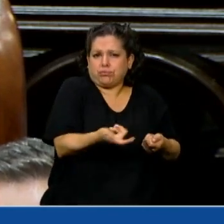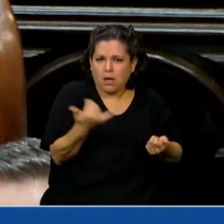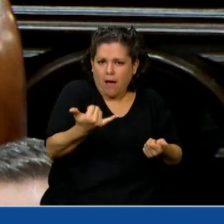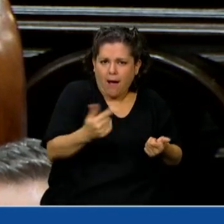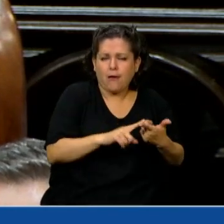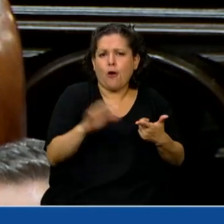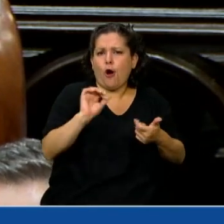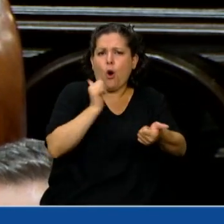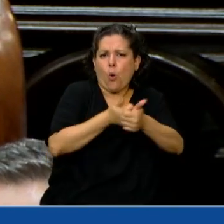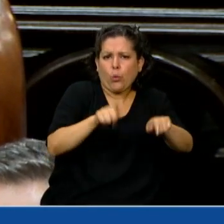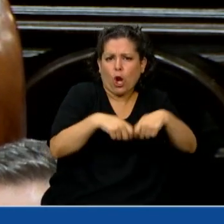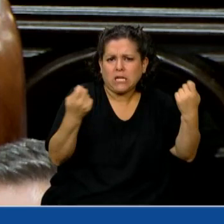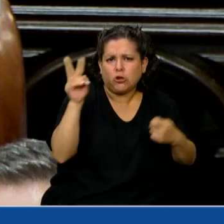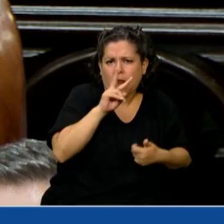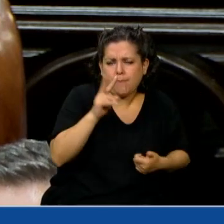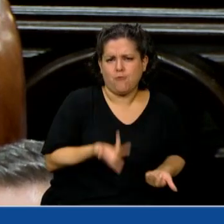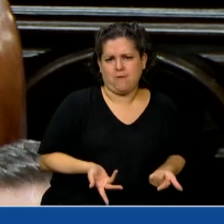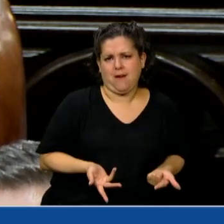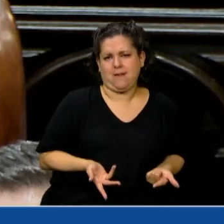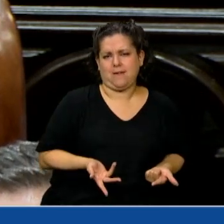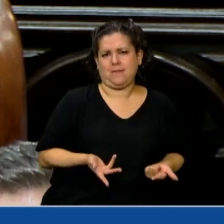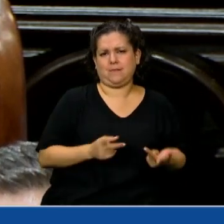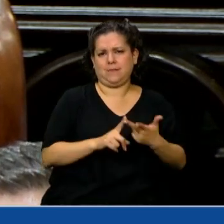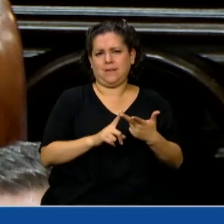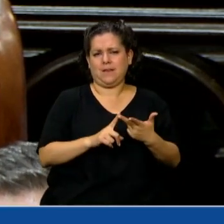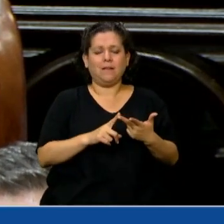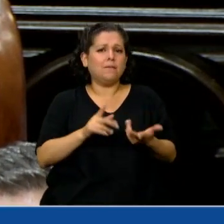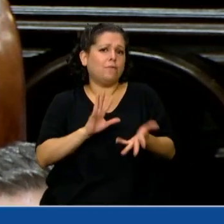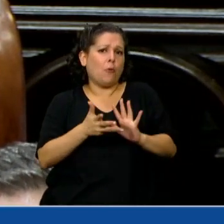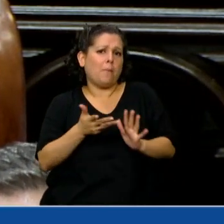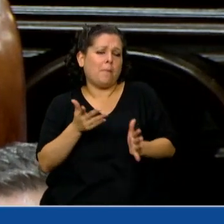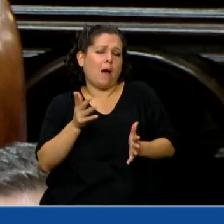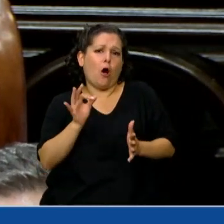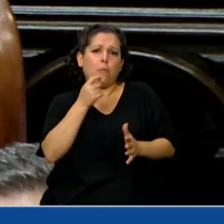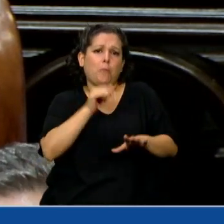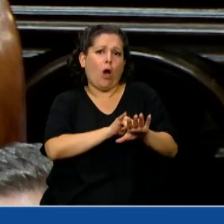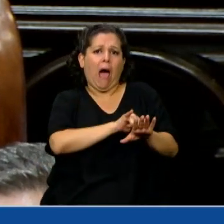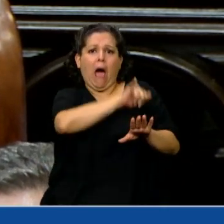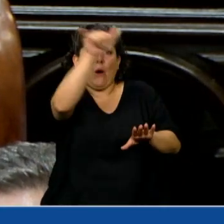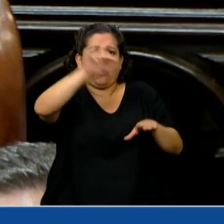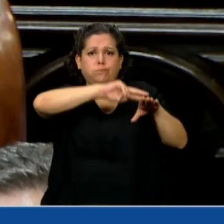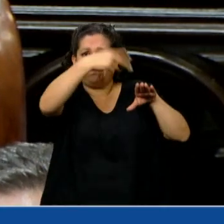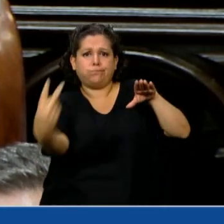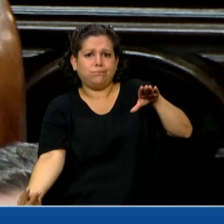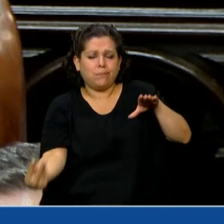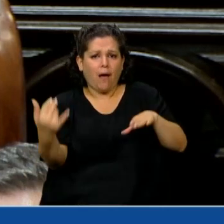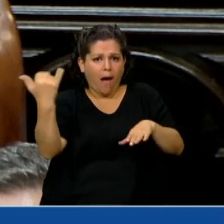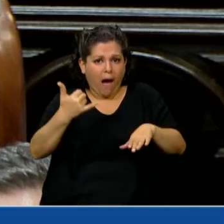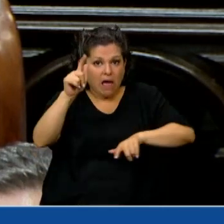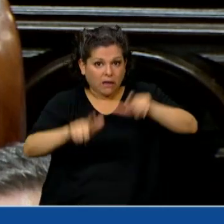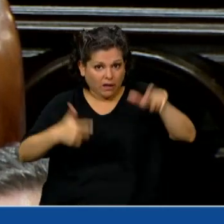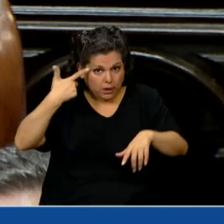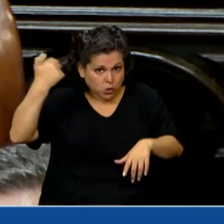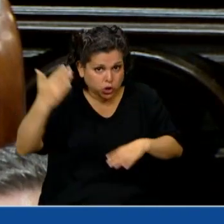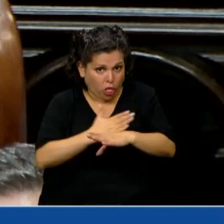sufrir violaciones en el caso de las mujeres, al destino de que los tiraran de un avión. ¿Hubo gente que se suicidó frente a eso?